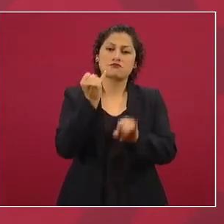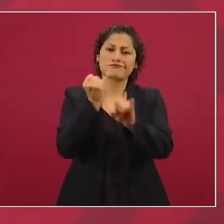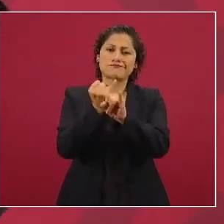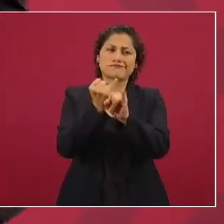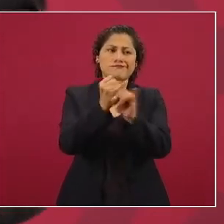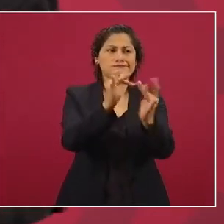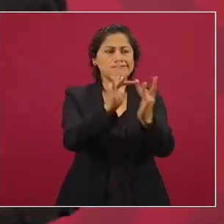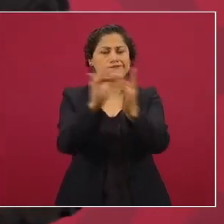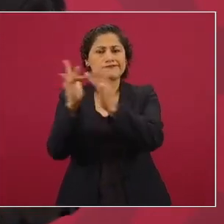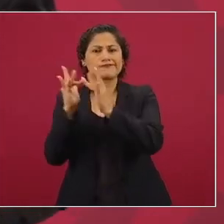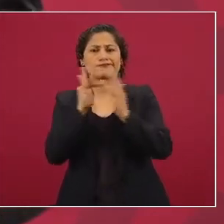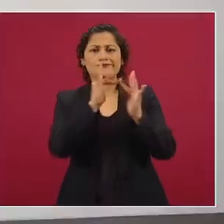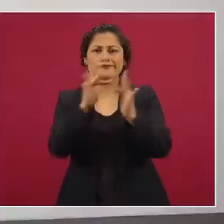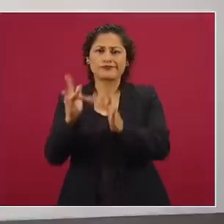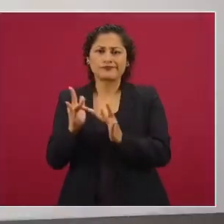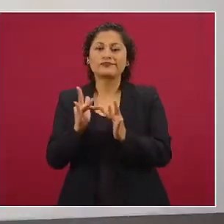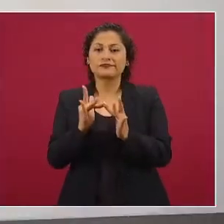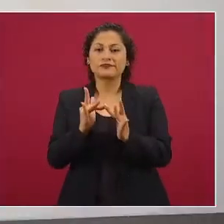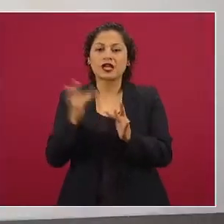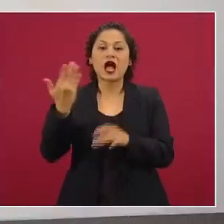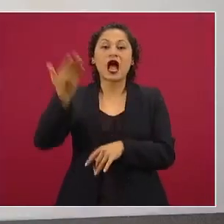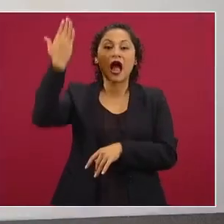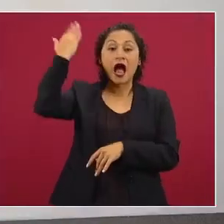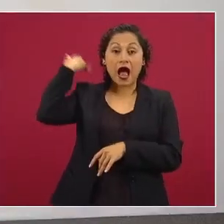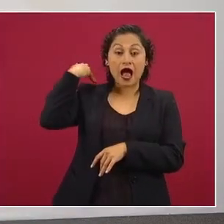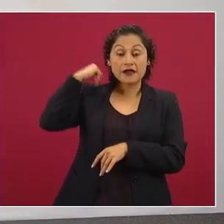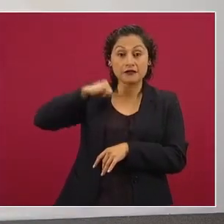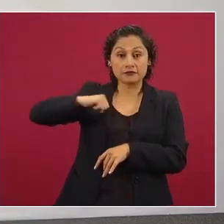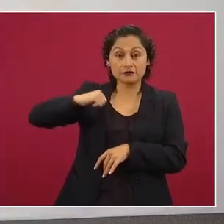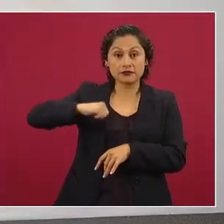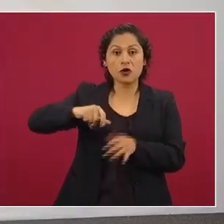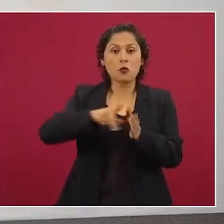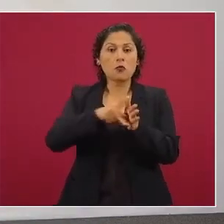Antes nada más eran los periódicos.